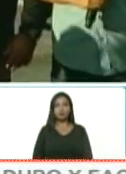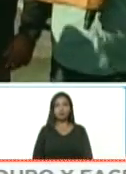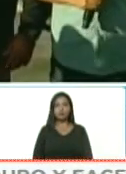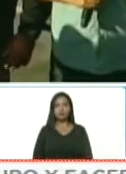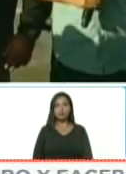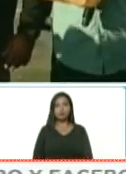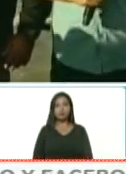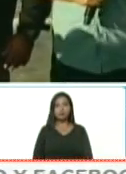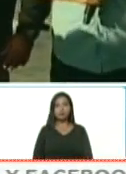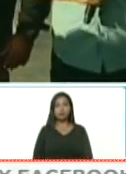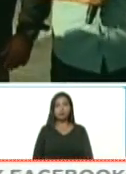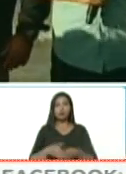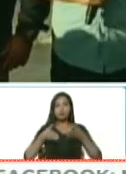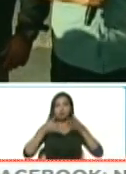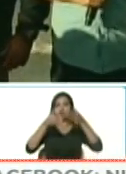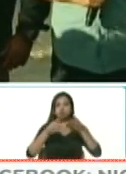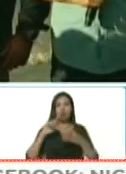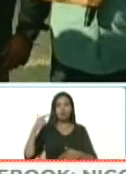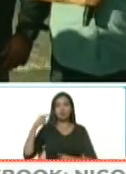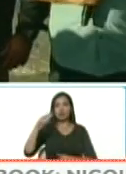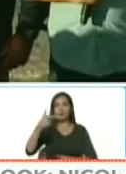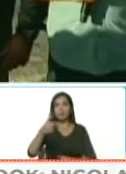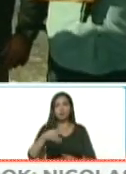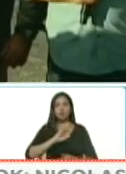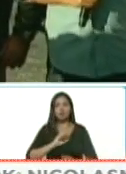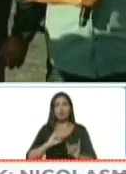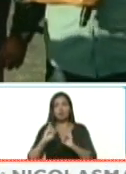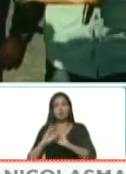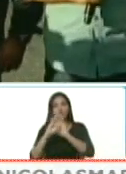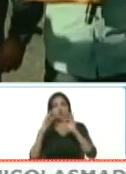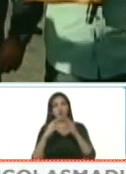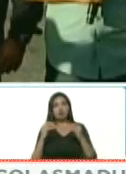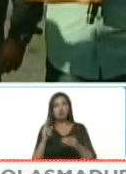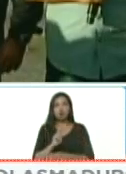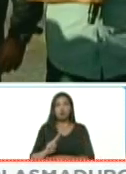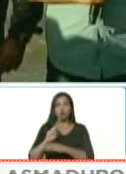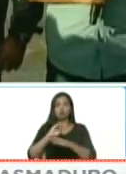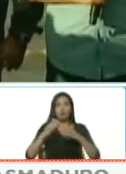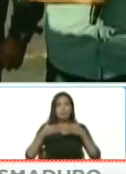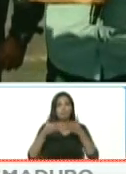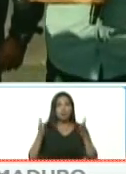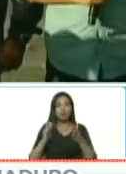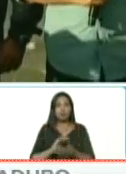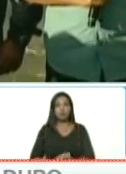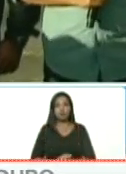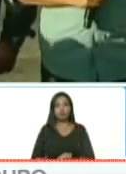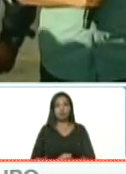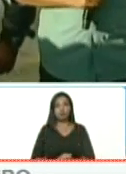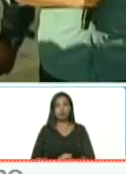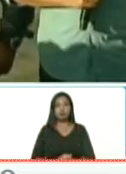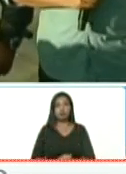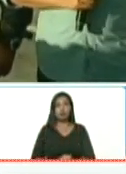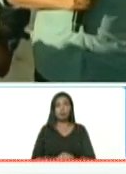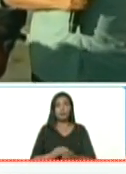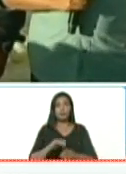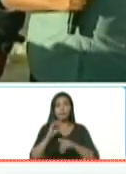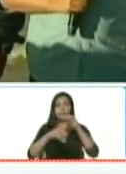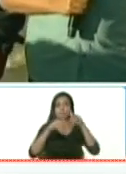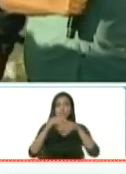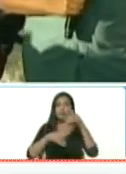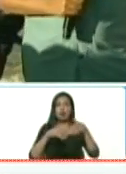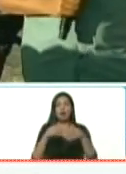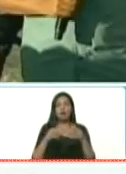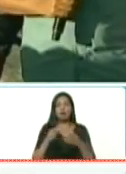El buque para transporte acuático de pasajeros de uso público, Palaya Medina. Vamos a escuchar allá